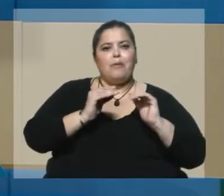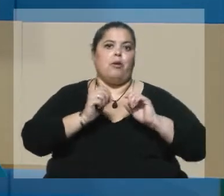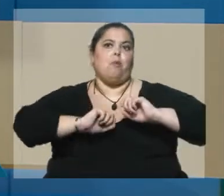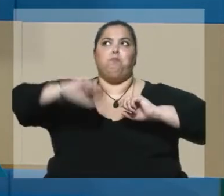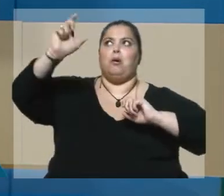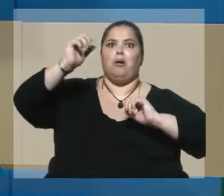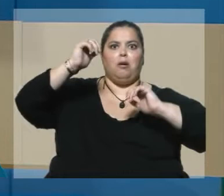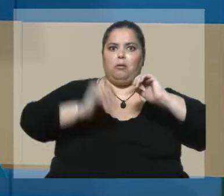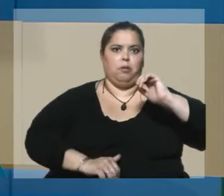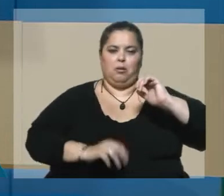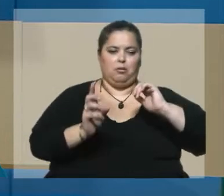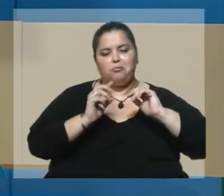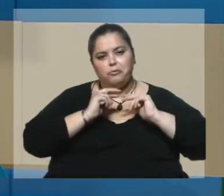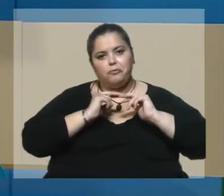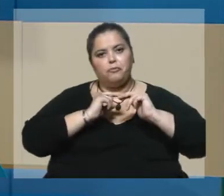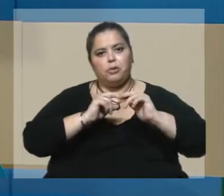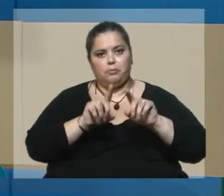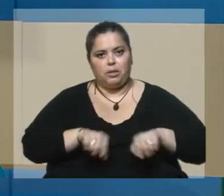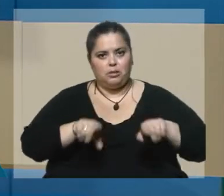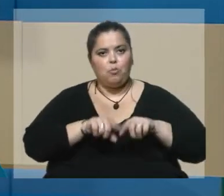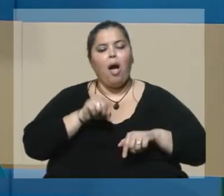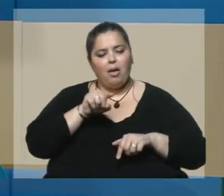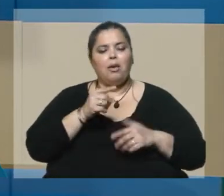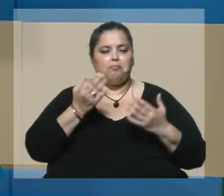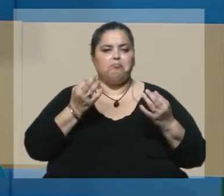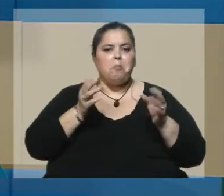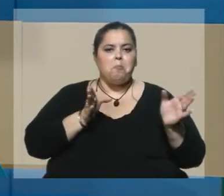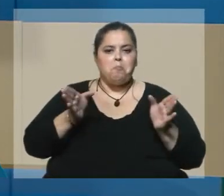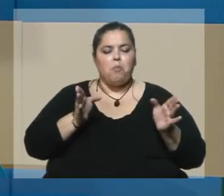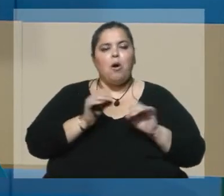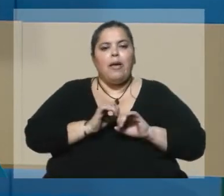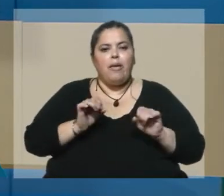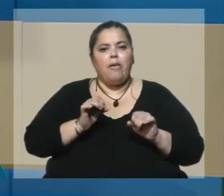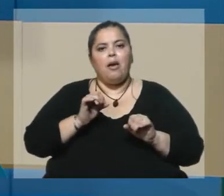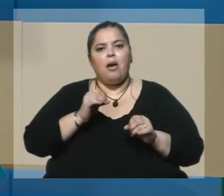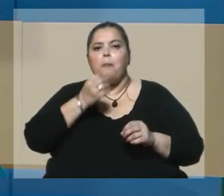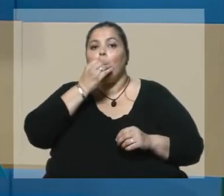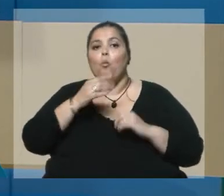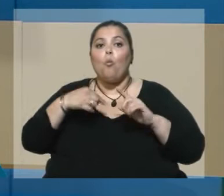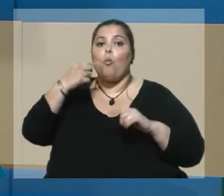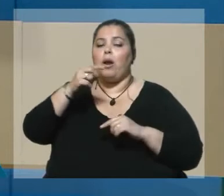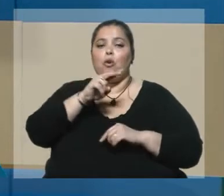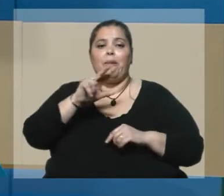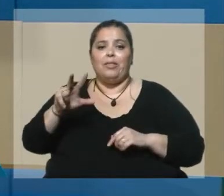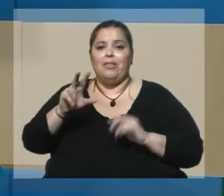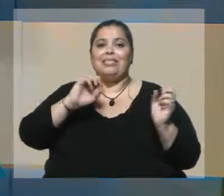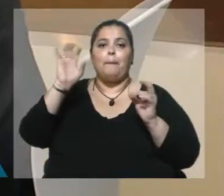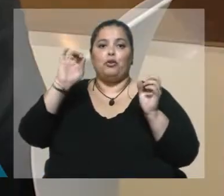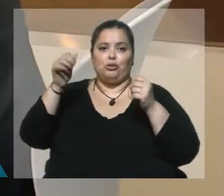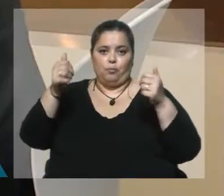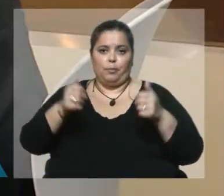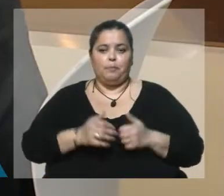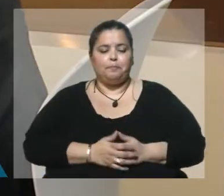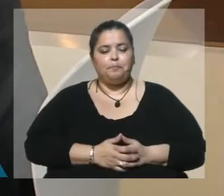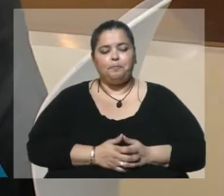con sin caídas significativas tenemos todavía un margen para tener una un buen 2023 en términos de exportación claro